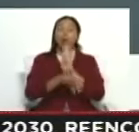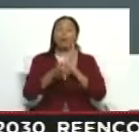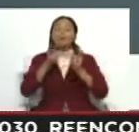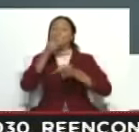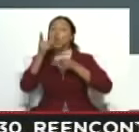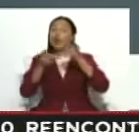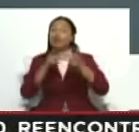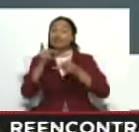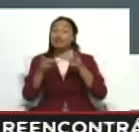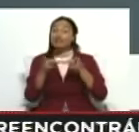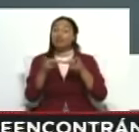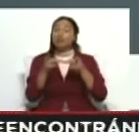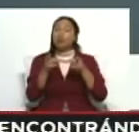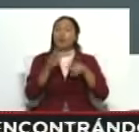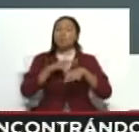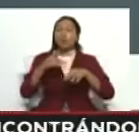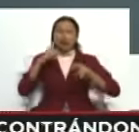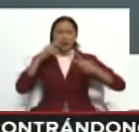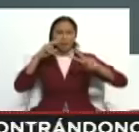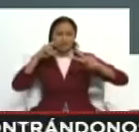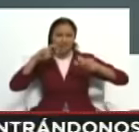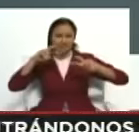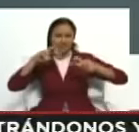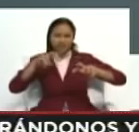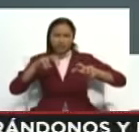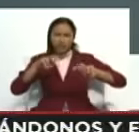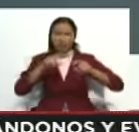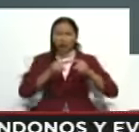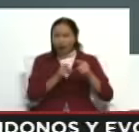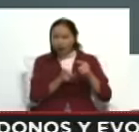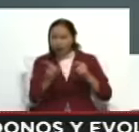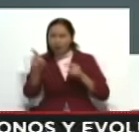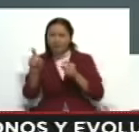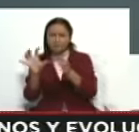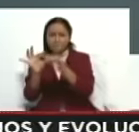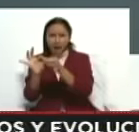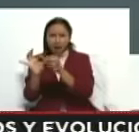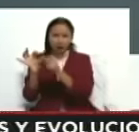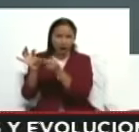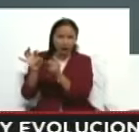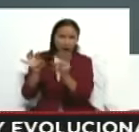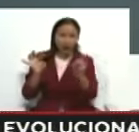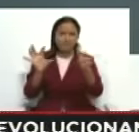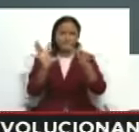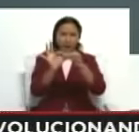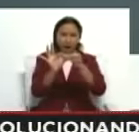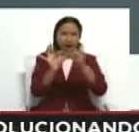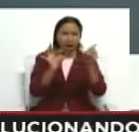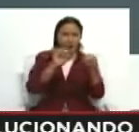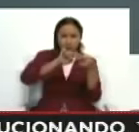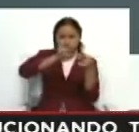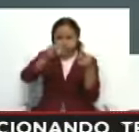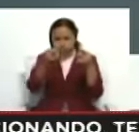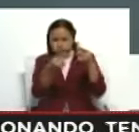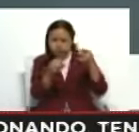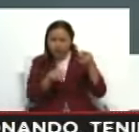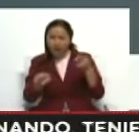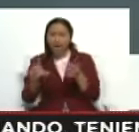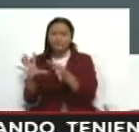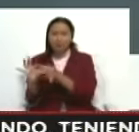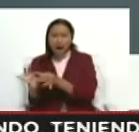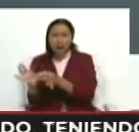todo nos va llevando a una suma de evidencias que está culminando